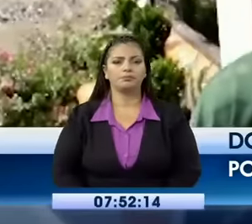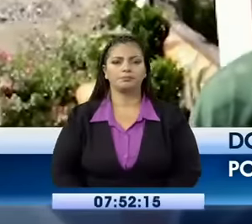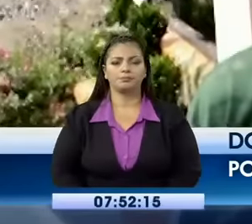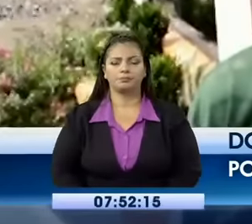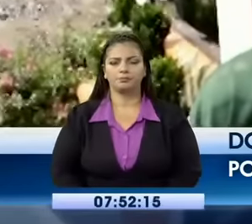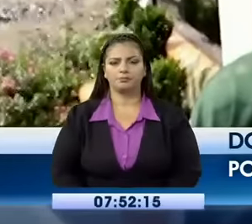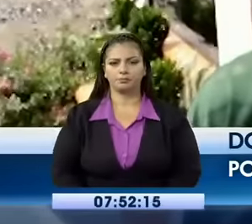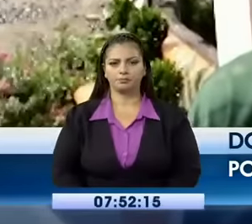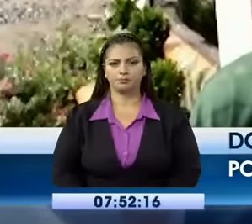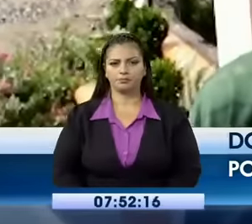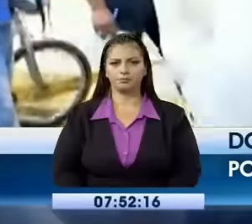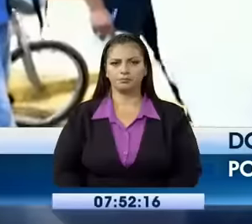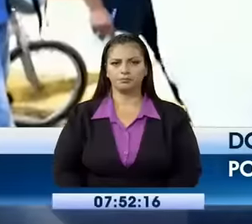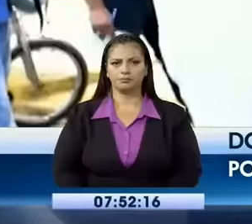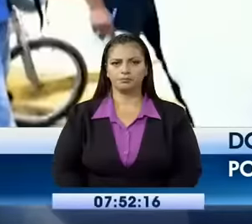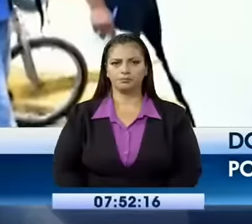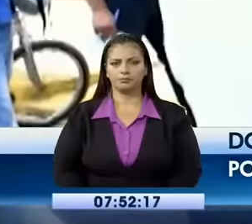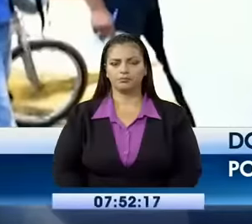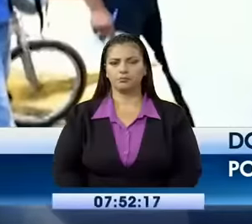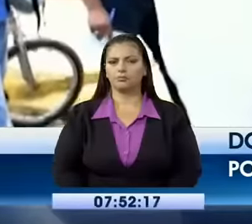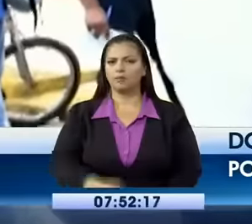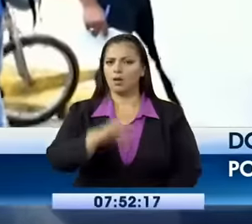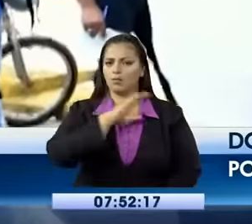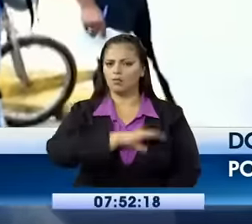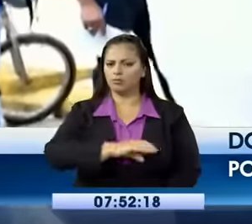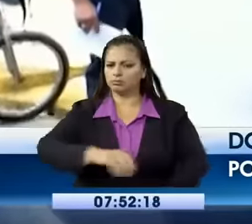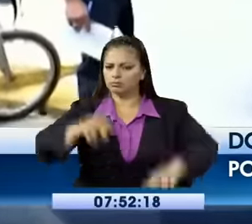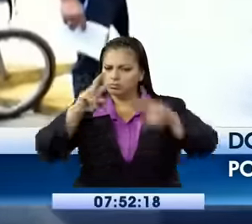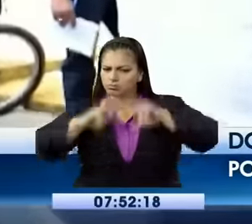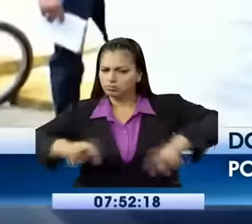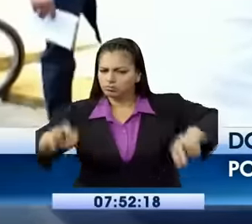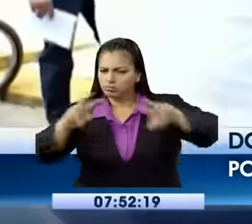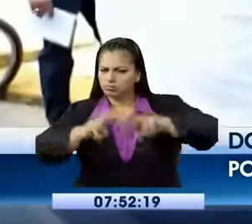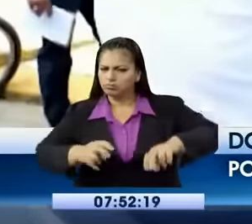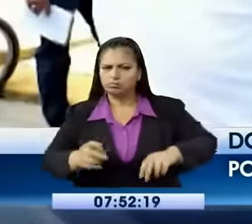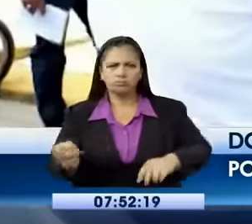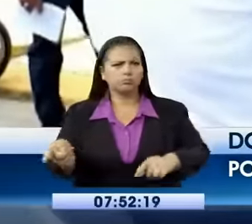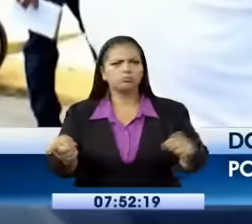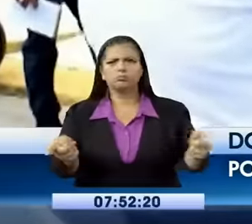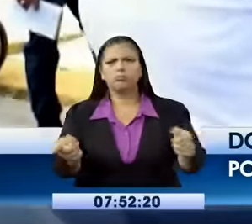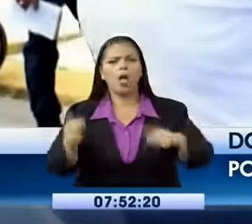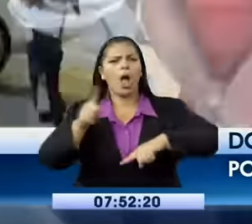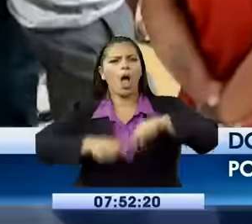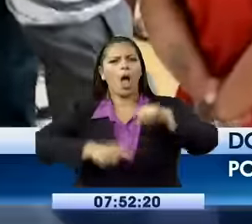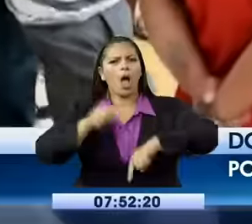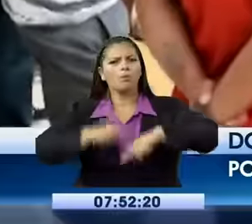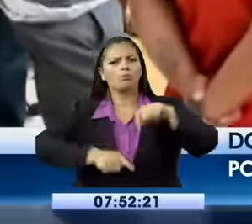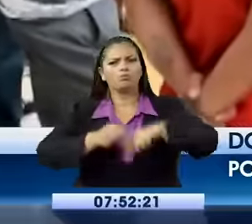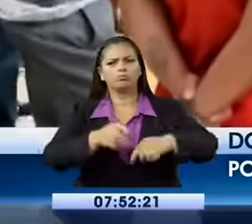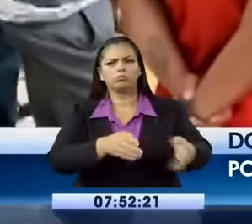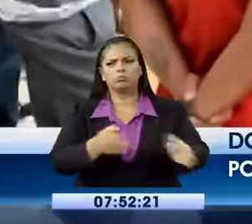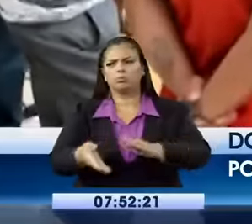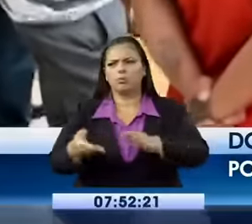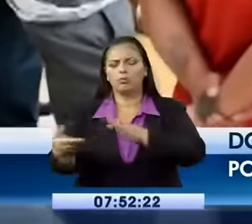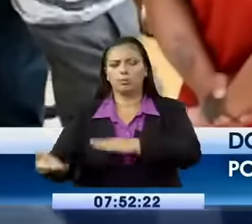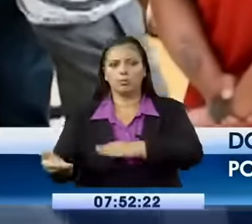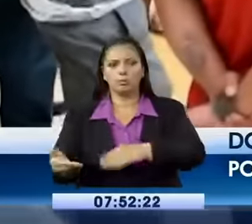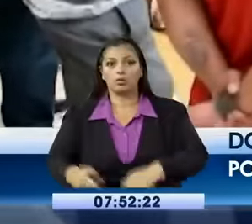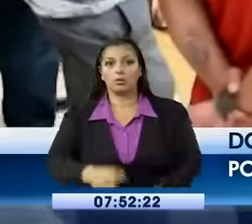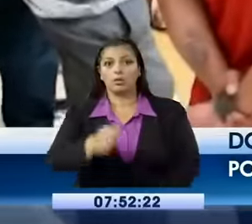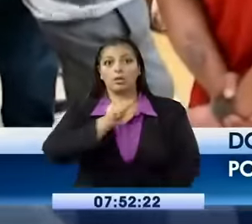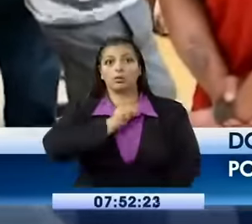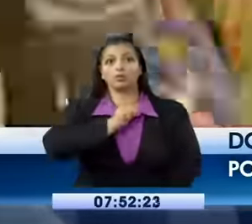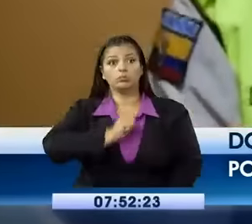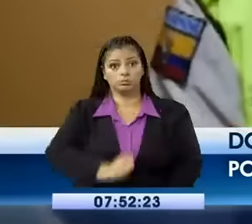de y la Policía Nacional Investiga la muerte de estos amigos de copas según la necropsia de ley murieron por